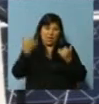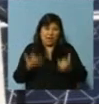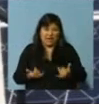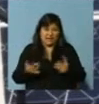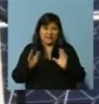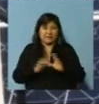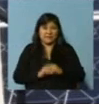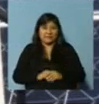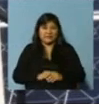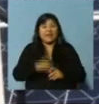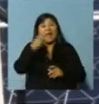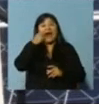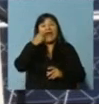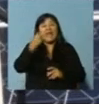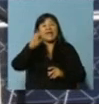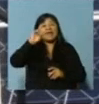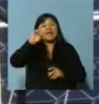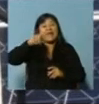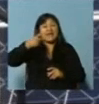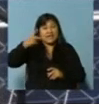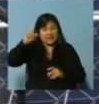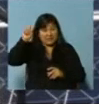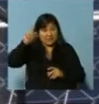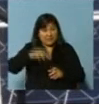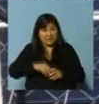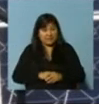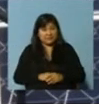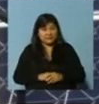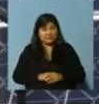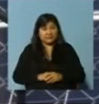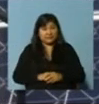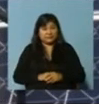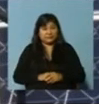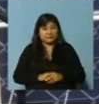energía renovable.